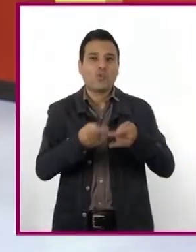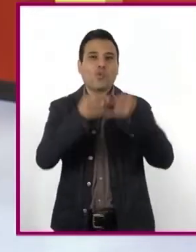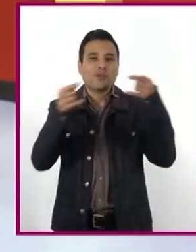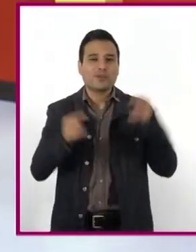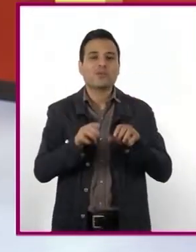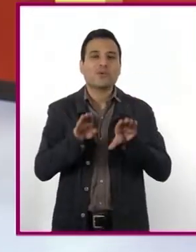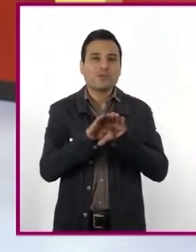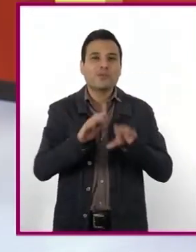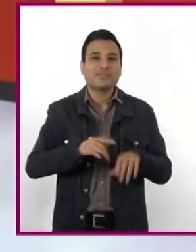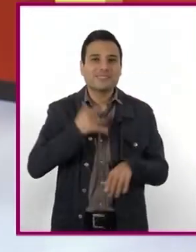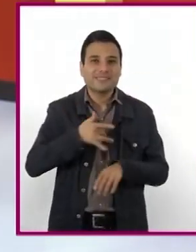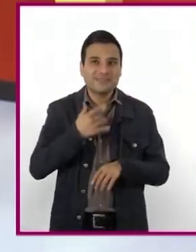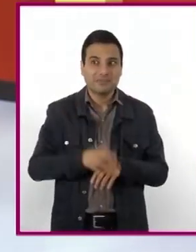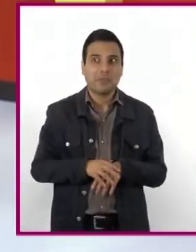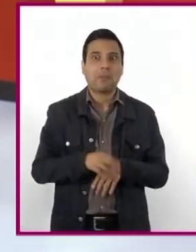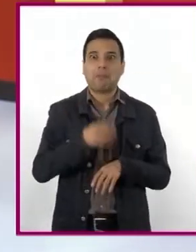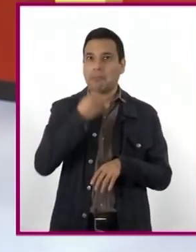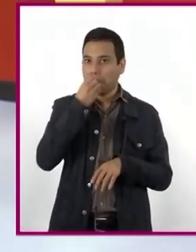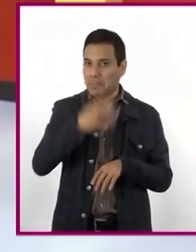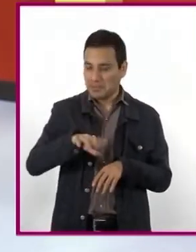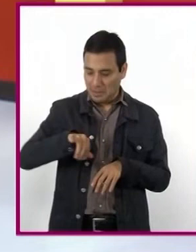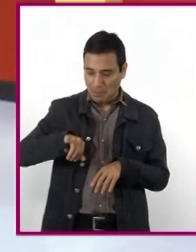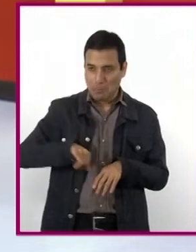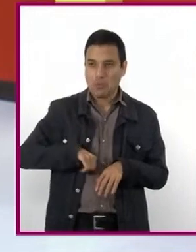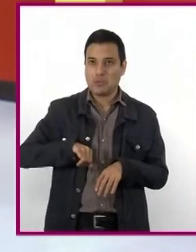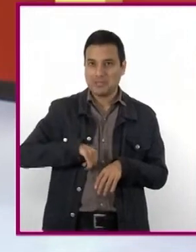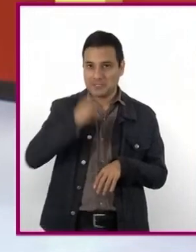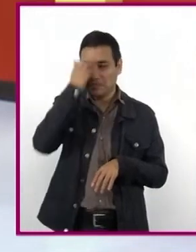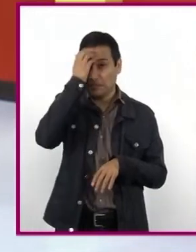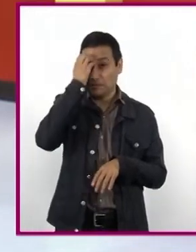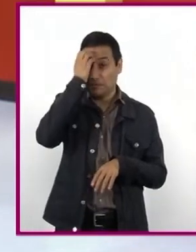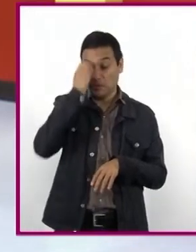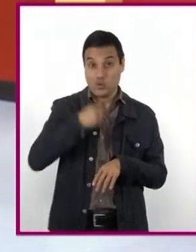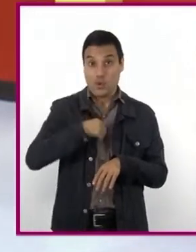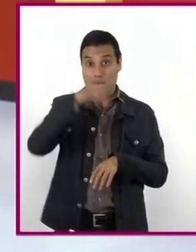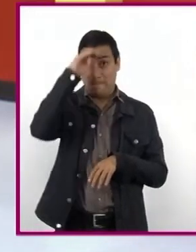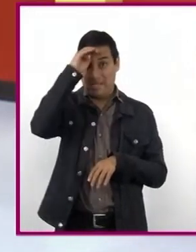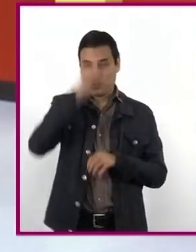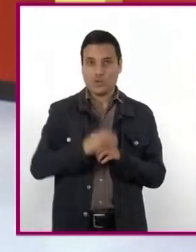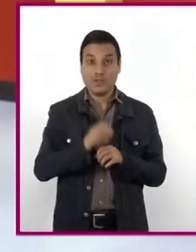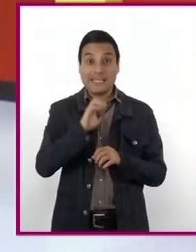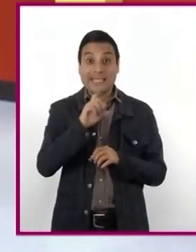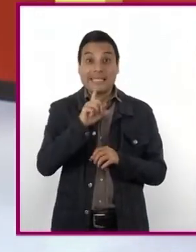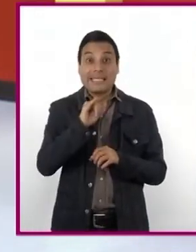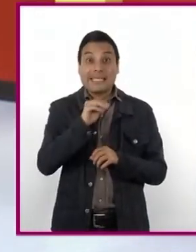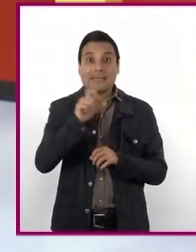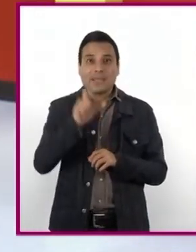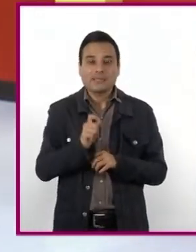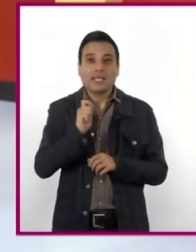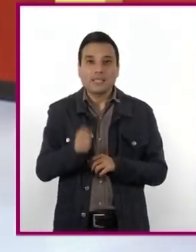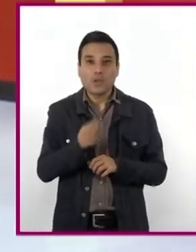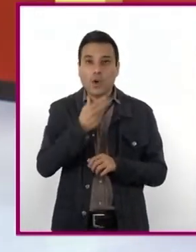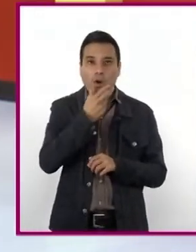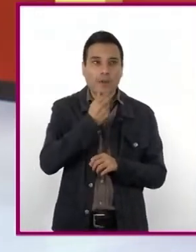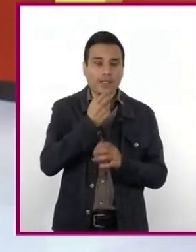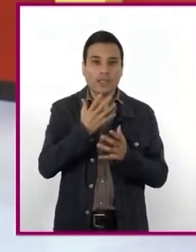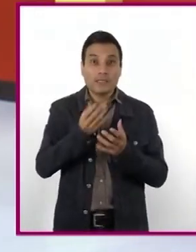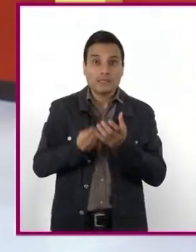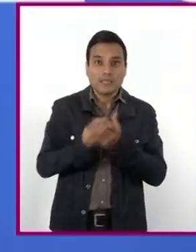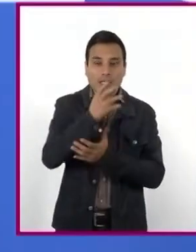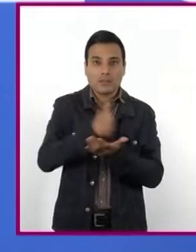Esta última parte fue muy interesante. Considero que el clímax sucede cuando no podía salir de la